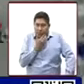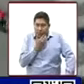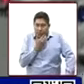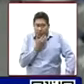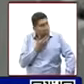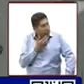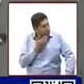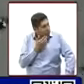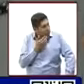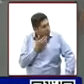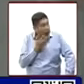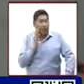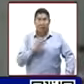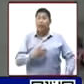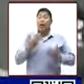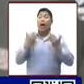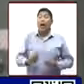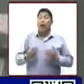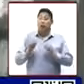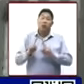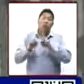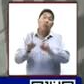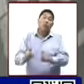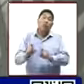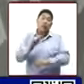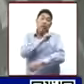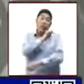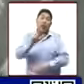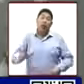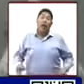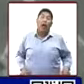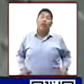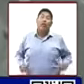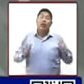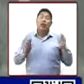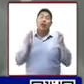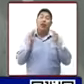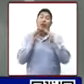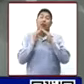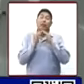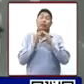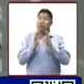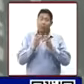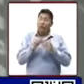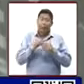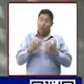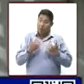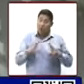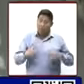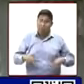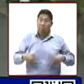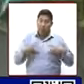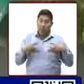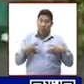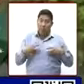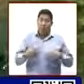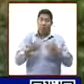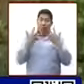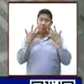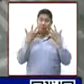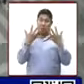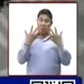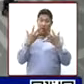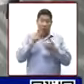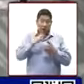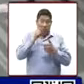acuerdo. En este instante vamos a consultar justamente con el alcalde Iván Arias. Alcalde, estamos en vivo para Bolivisión, por favor. Ya 10 puntos que se acordaron